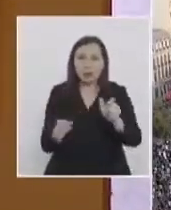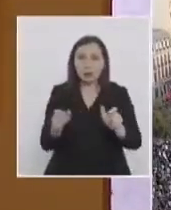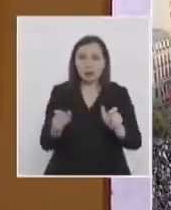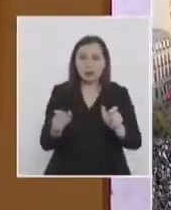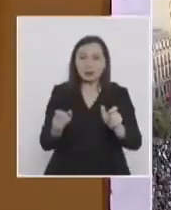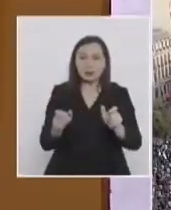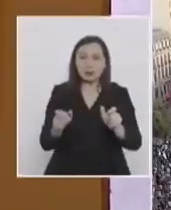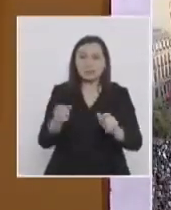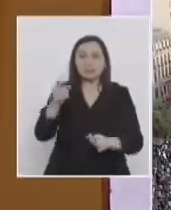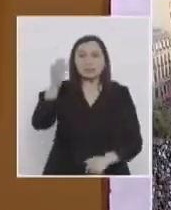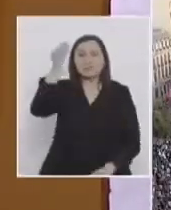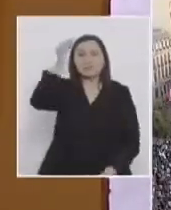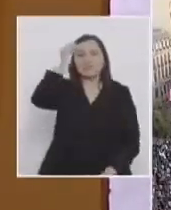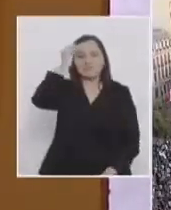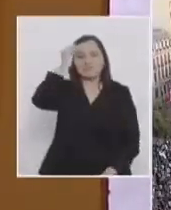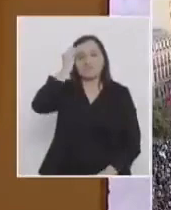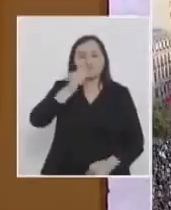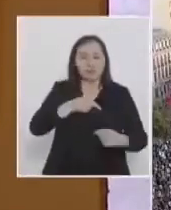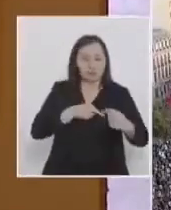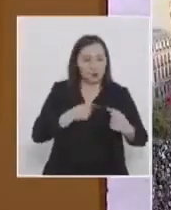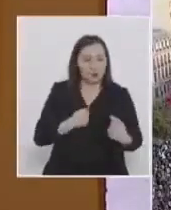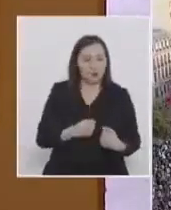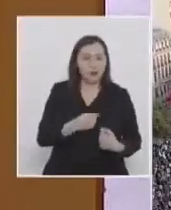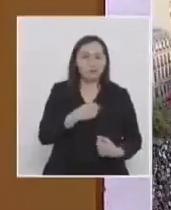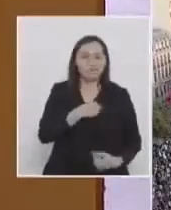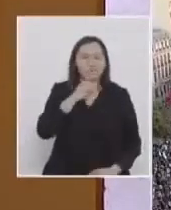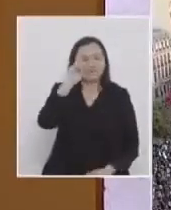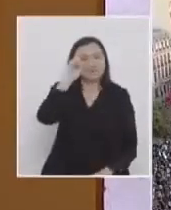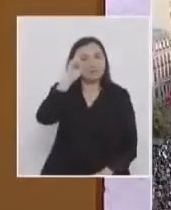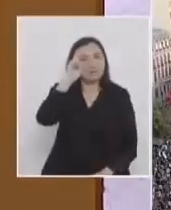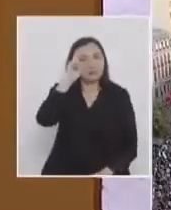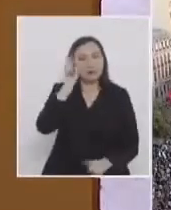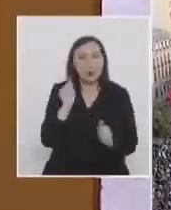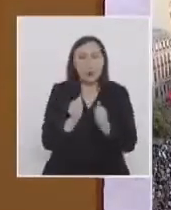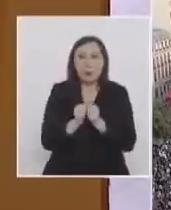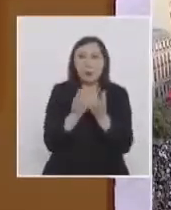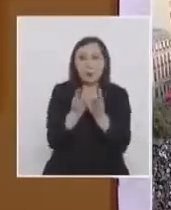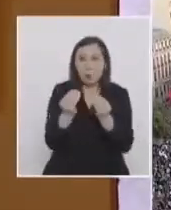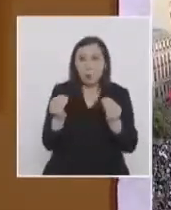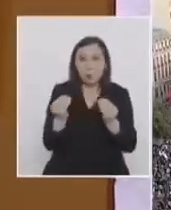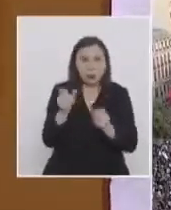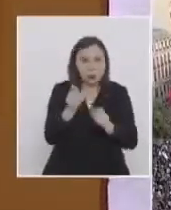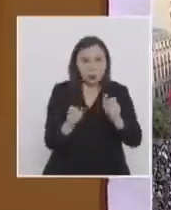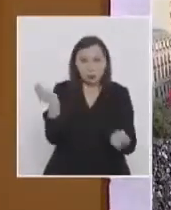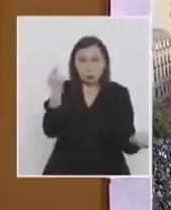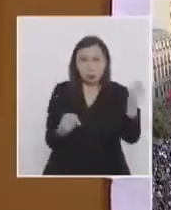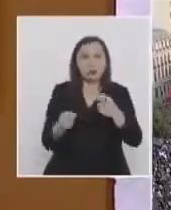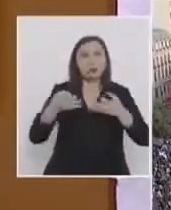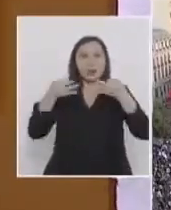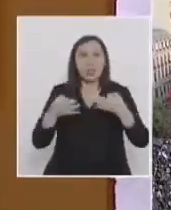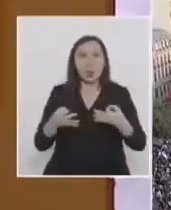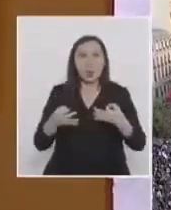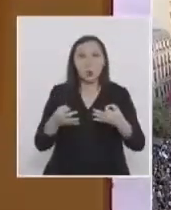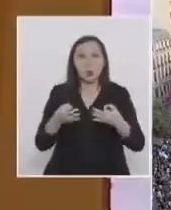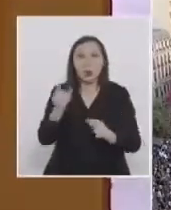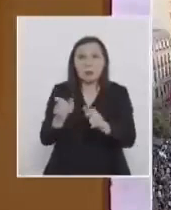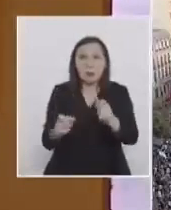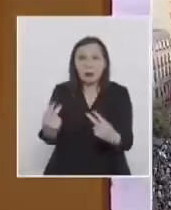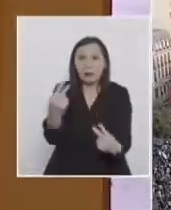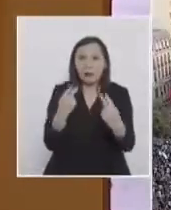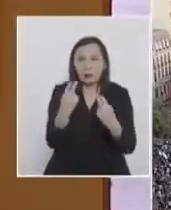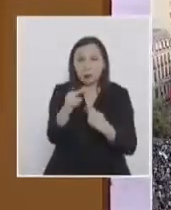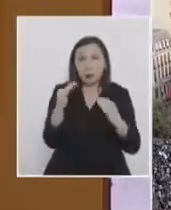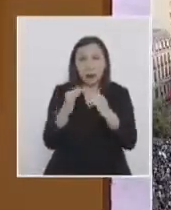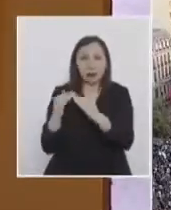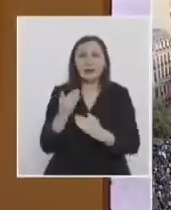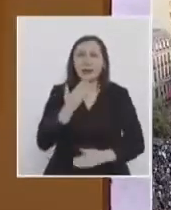vienen a mi mente y a mi corazón los días en que, junto a muchos de los aquí presentes y seguramente quienes nos están viendo en su casa